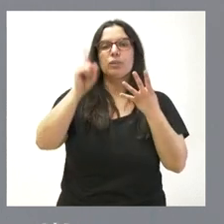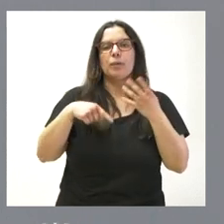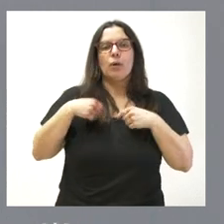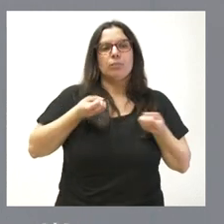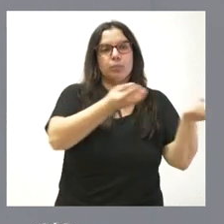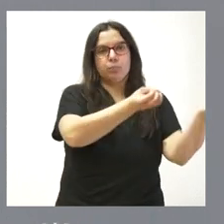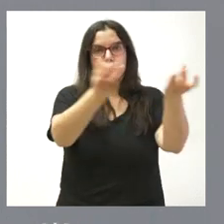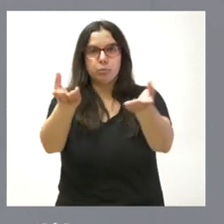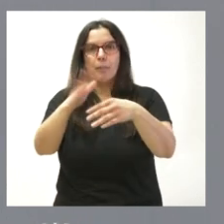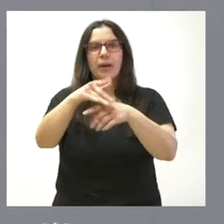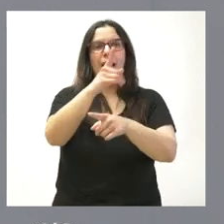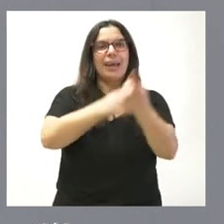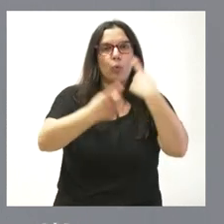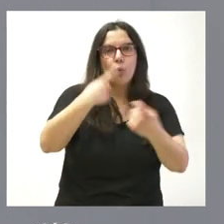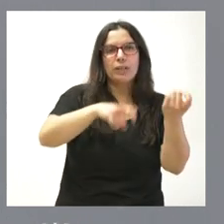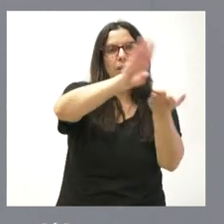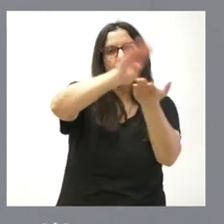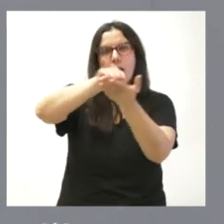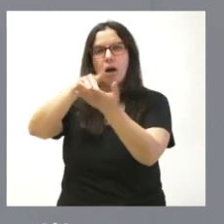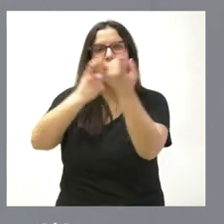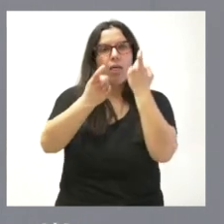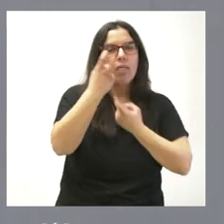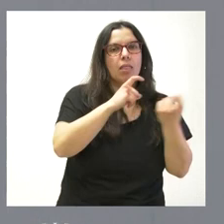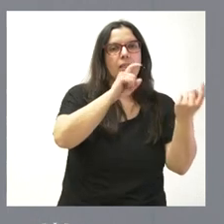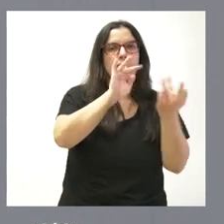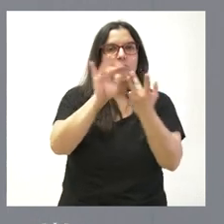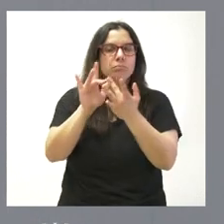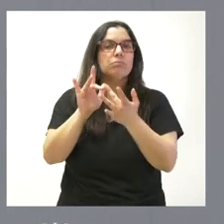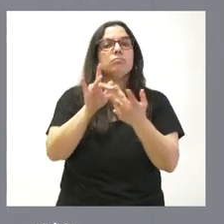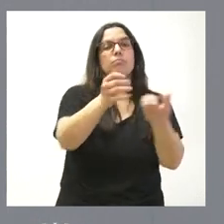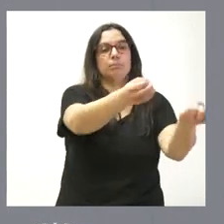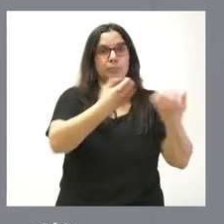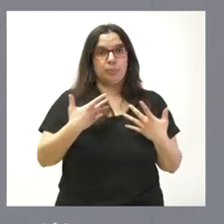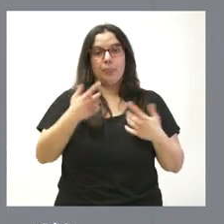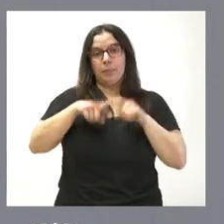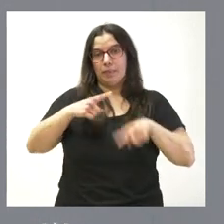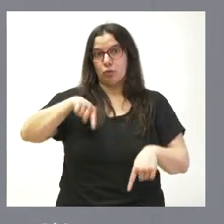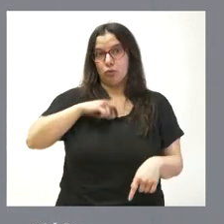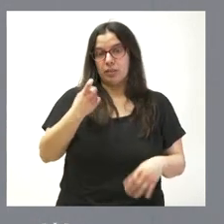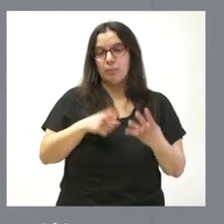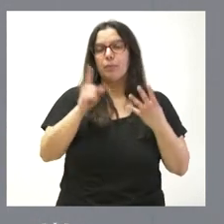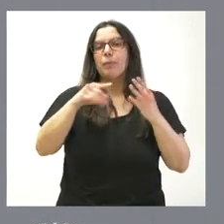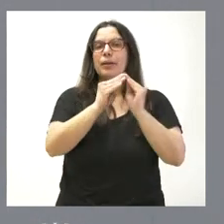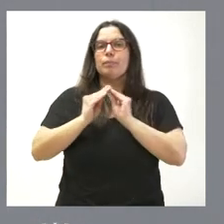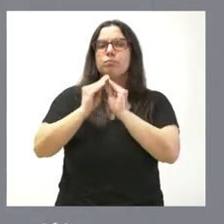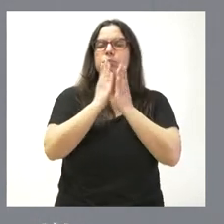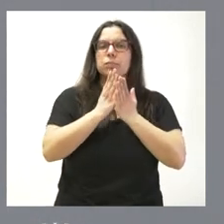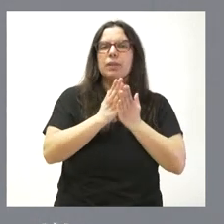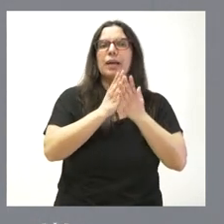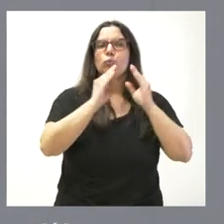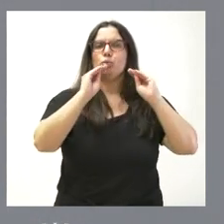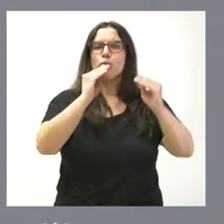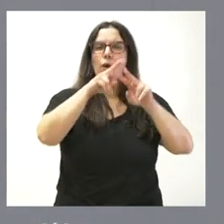cumplimiento de encuestas en la de datos que precise la administración elaborar sus propios estudios y análisis para el